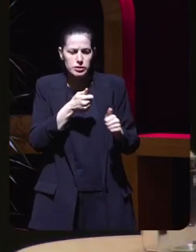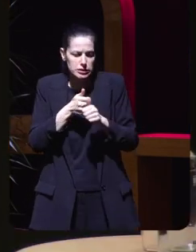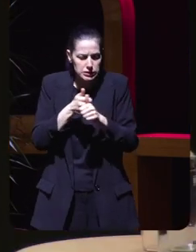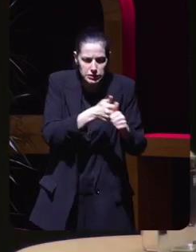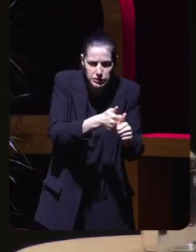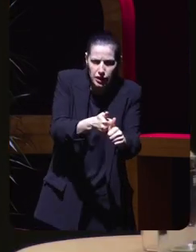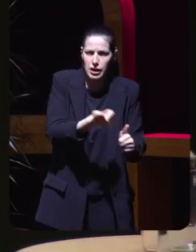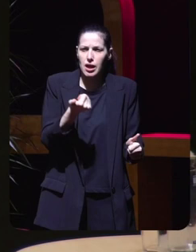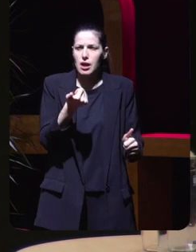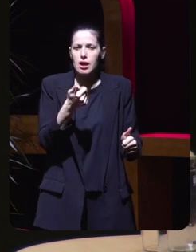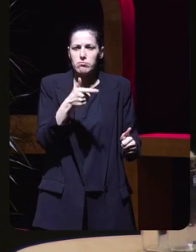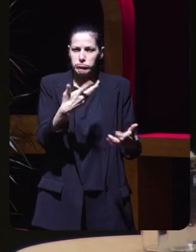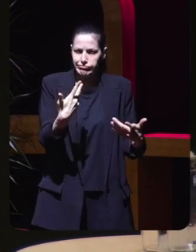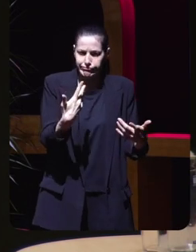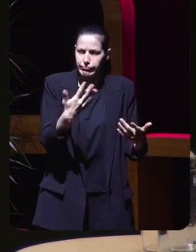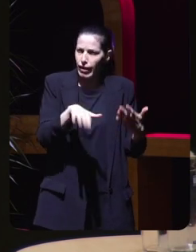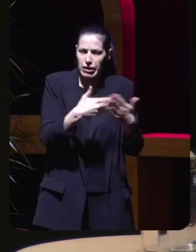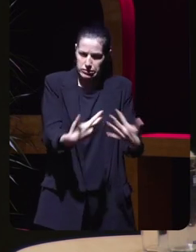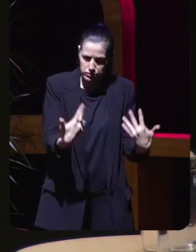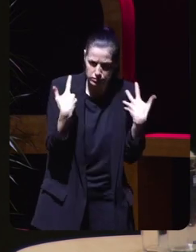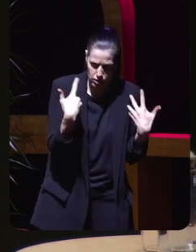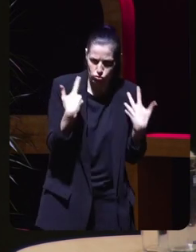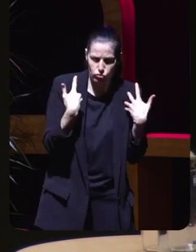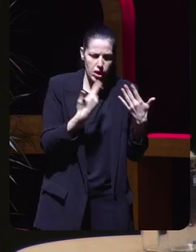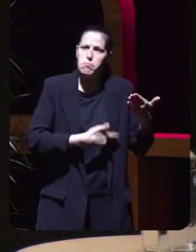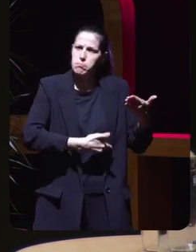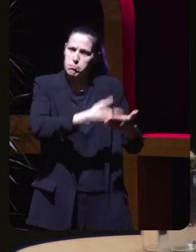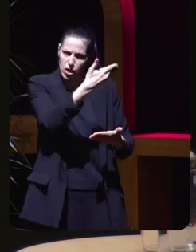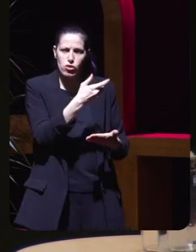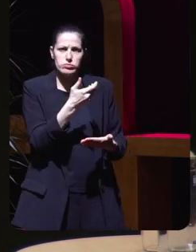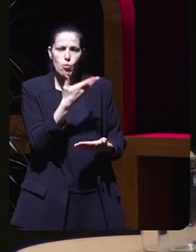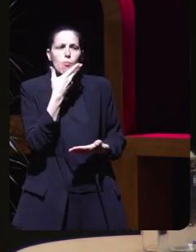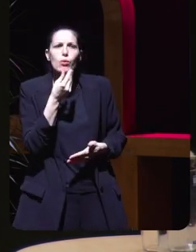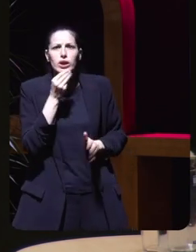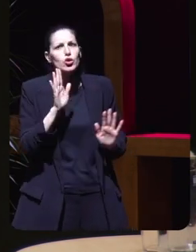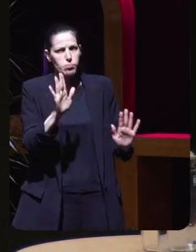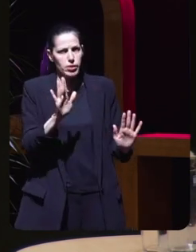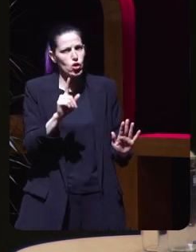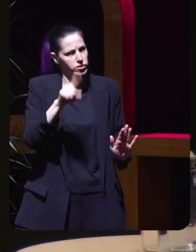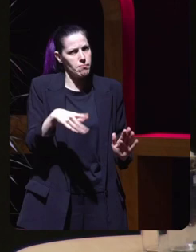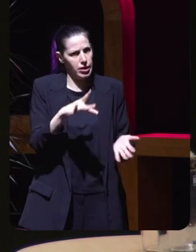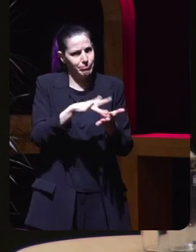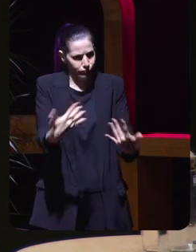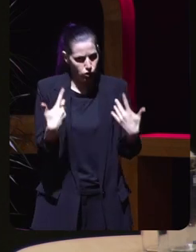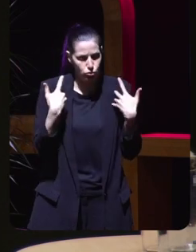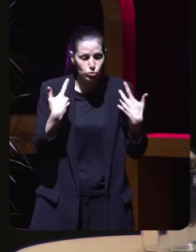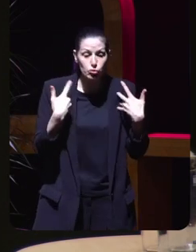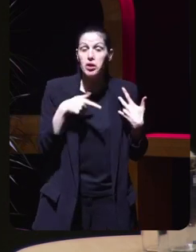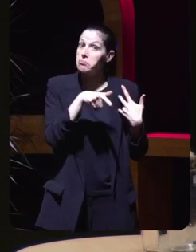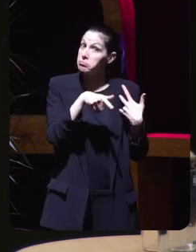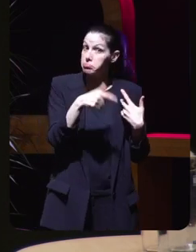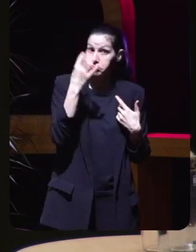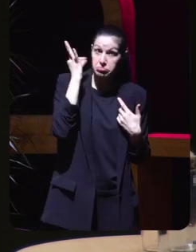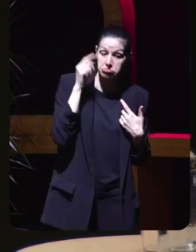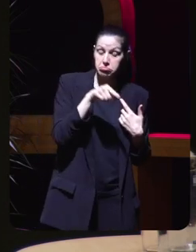todos esos marrón sabido se puede haber Porque claro o sea realismo y muy bonito pero muchas veces también se come muchísimos no Y claro él